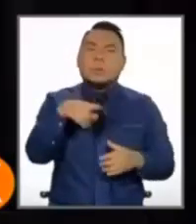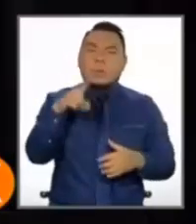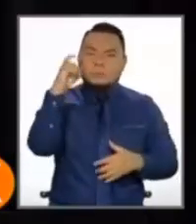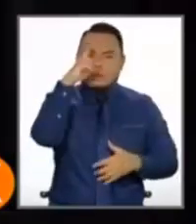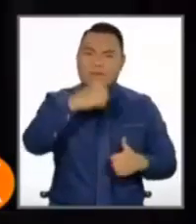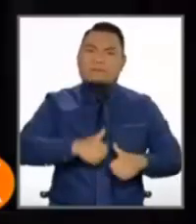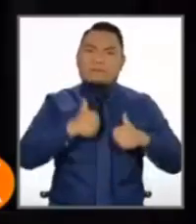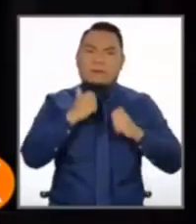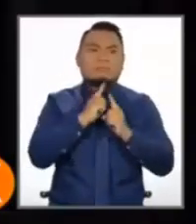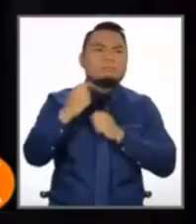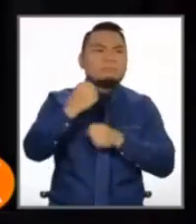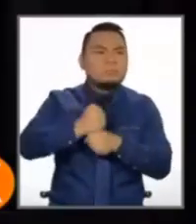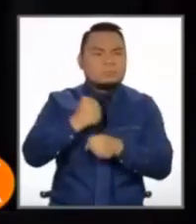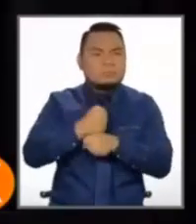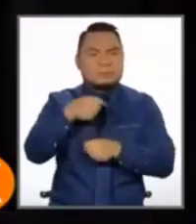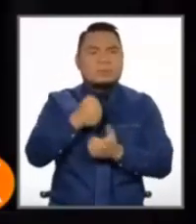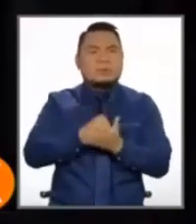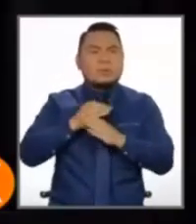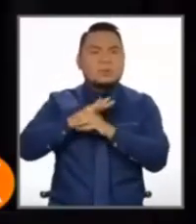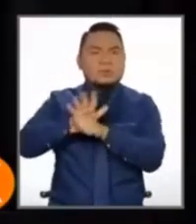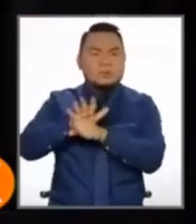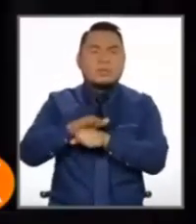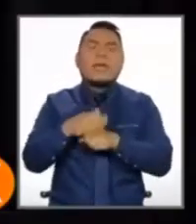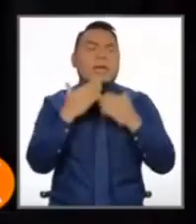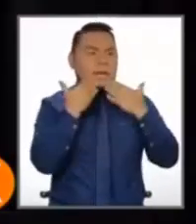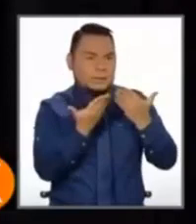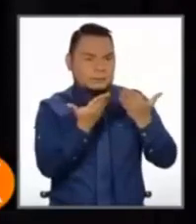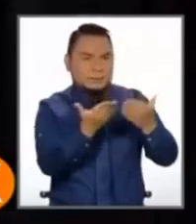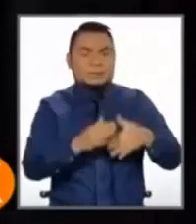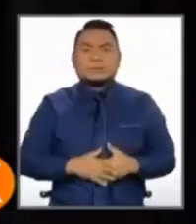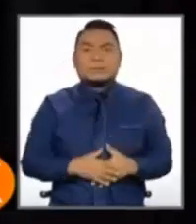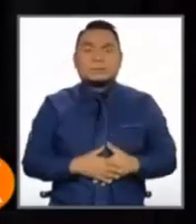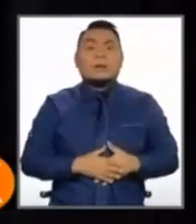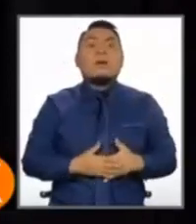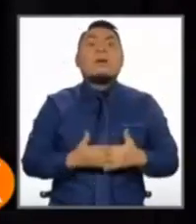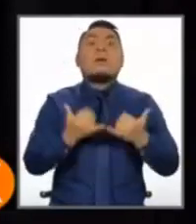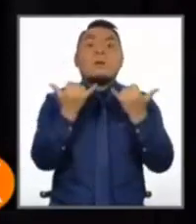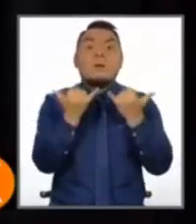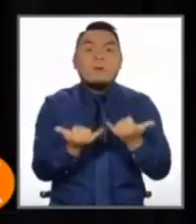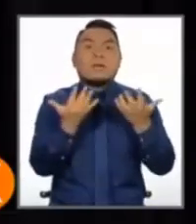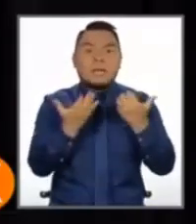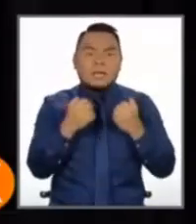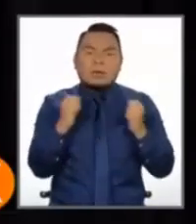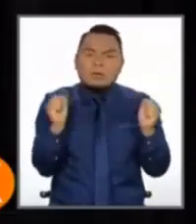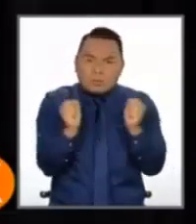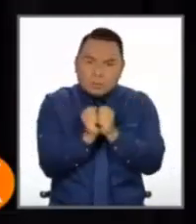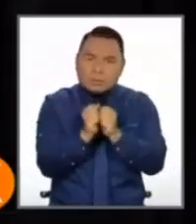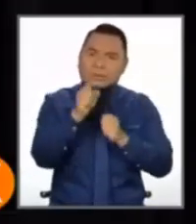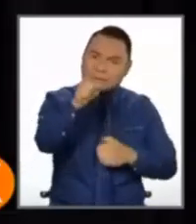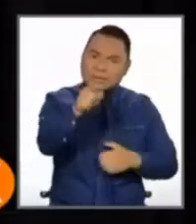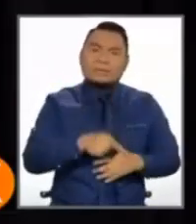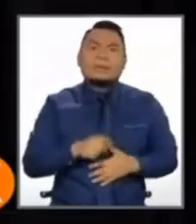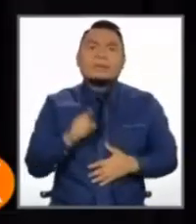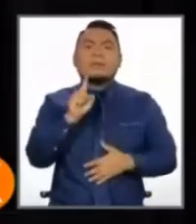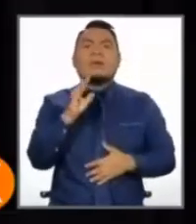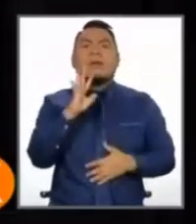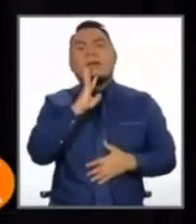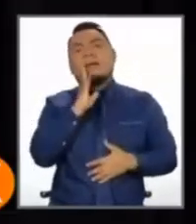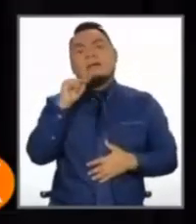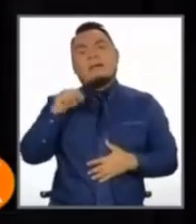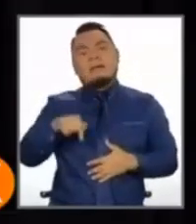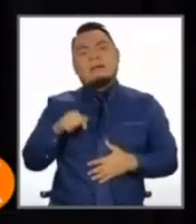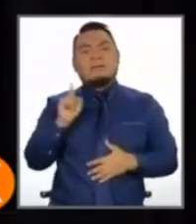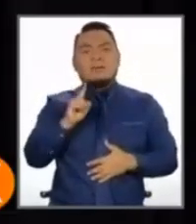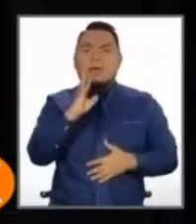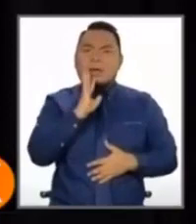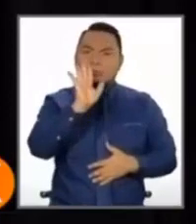y exponer su vida en esta lucha. Gracias. Hoy queremos estar al lado tuyo, no hablarte desde aquí, sino desde